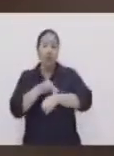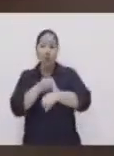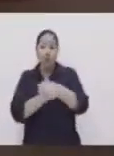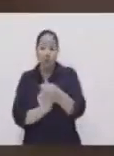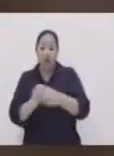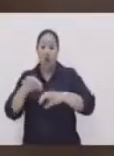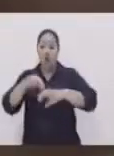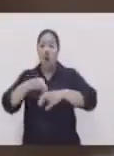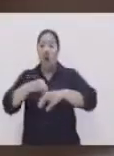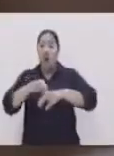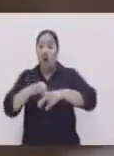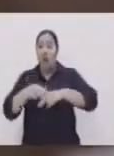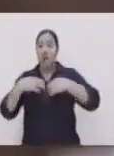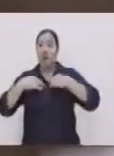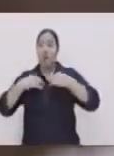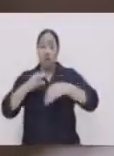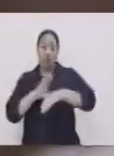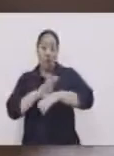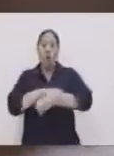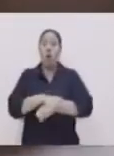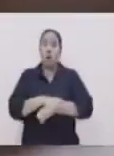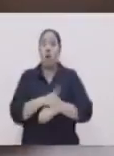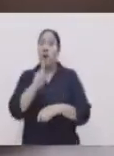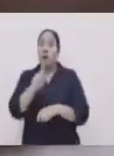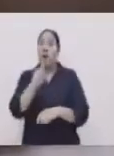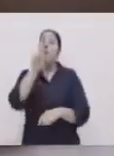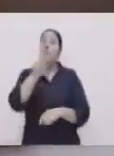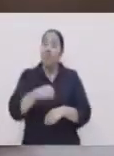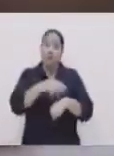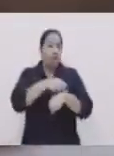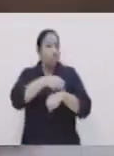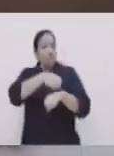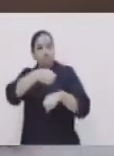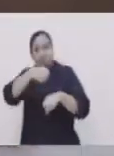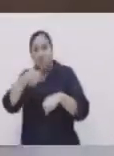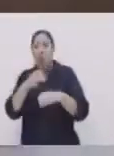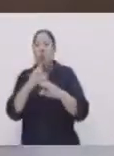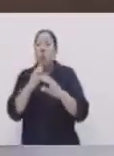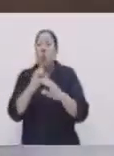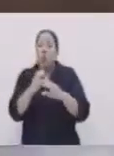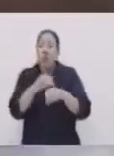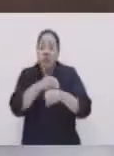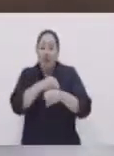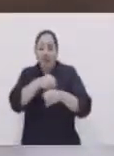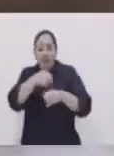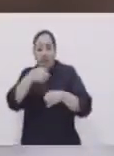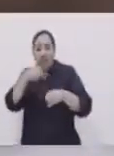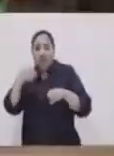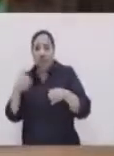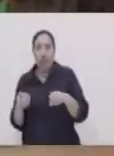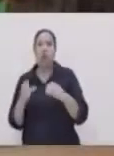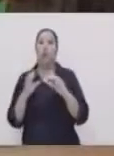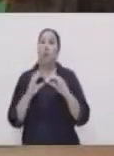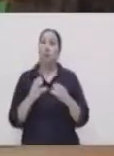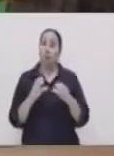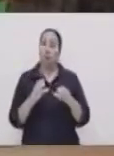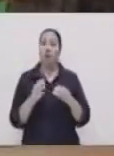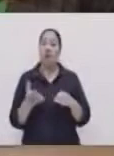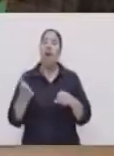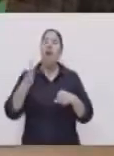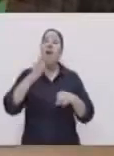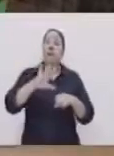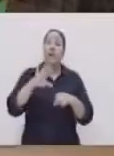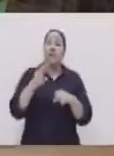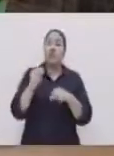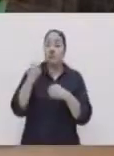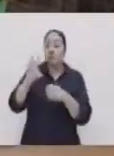reloj, pulsera o ropa que esté sobre el área afectada, debemos removerlo de manera cuidadosa de ser posible. Posteriormente,